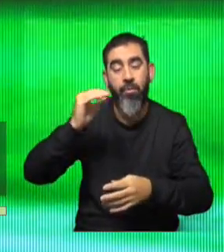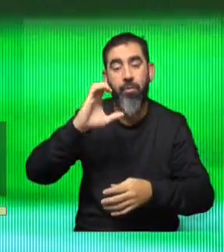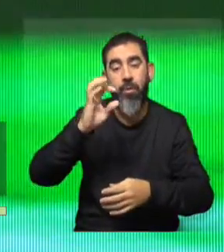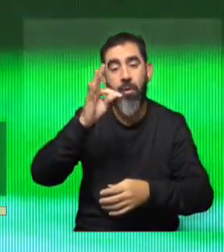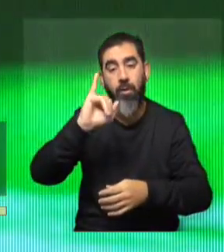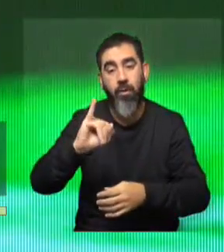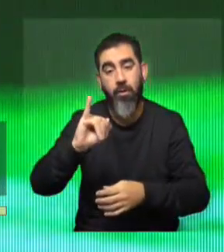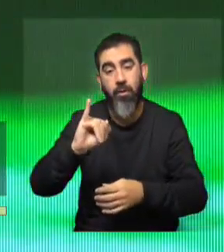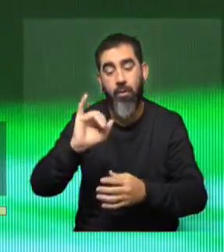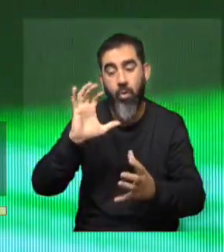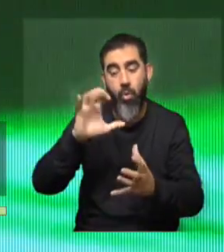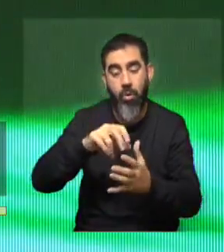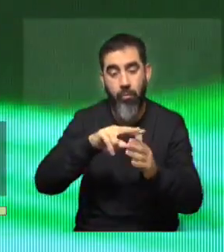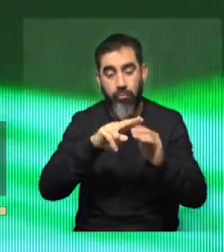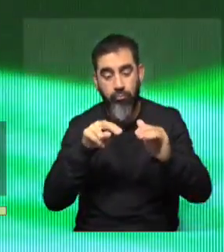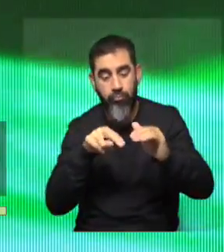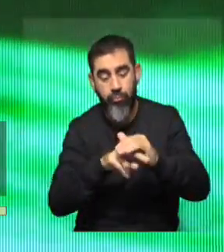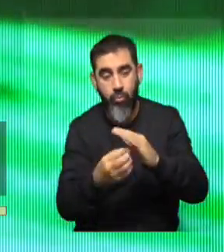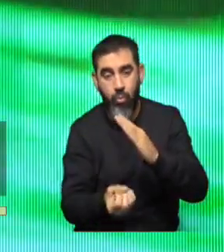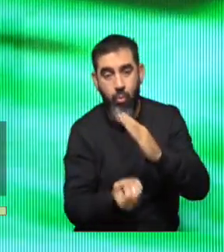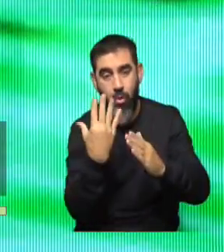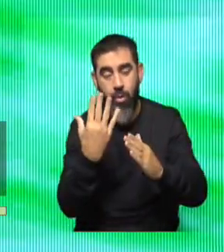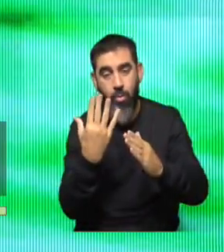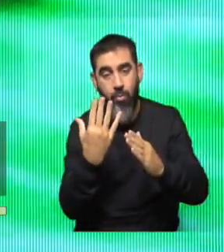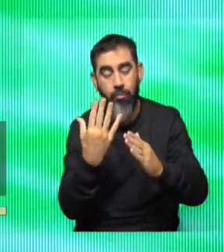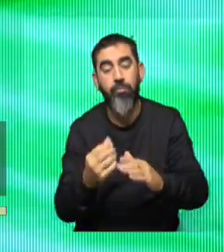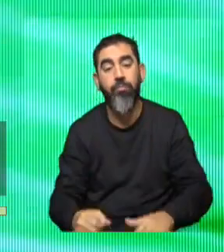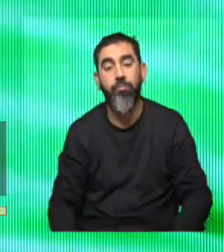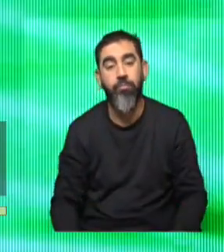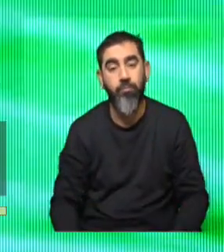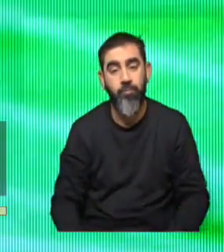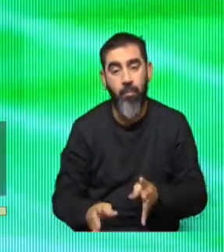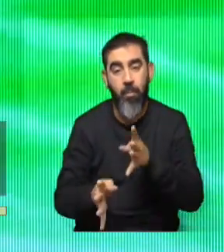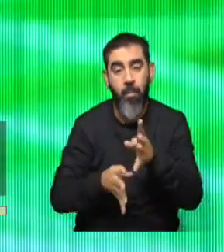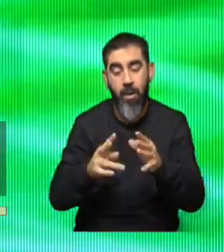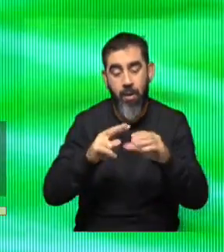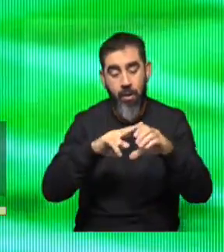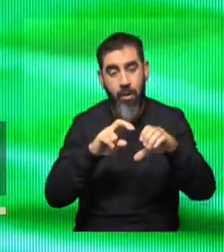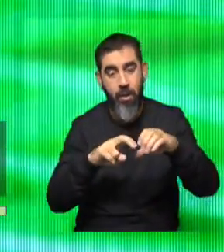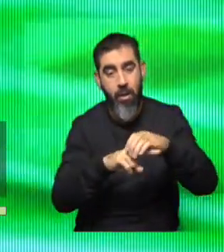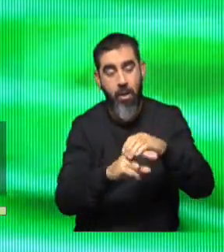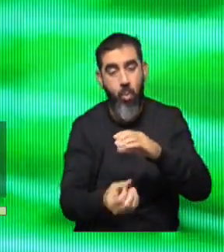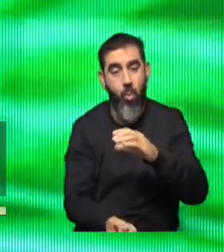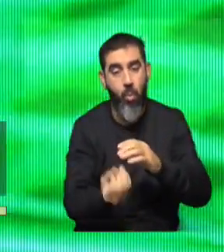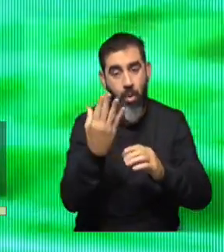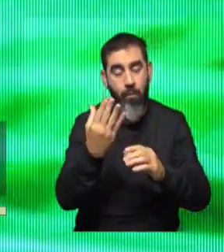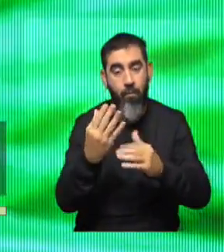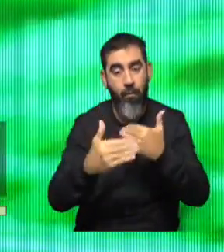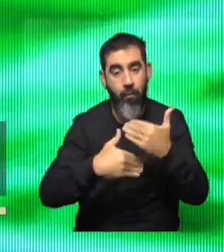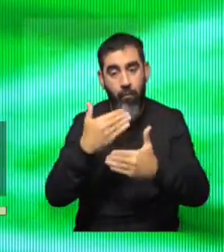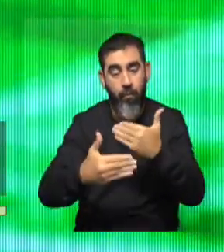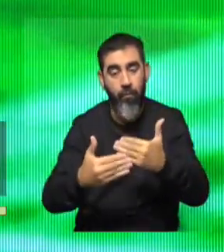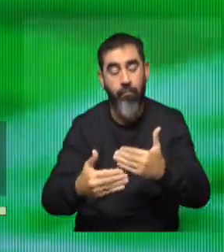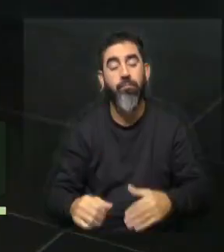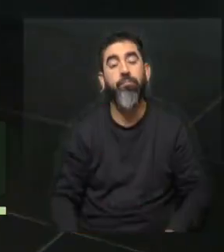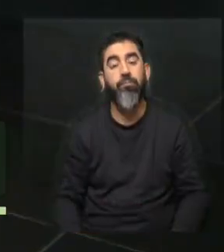todo un centro de imagen hecho a nuevo con un resonador este que se se pone en marcha junto con